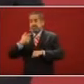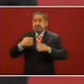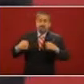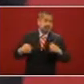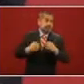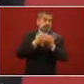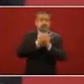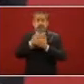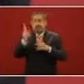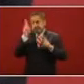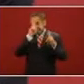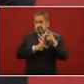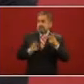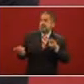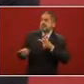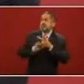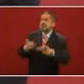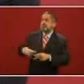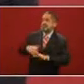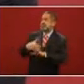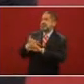y cuestionan al gobierno,